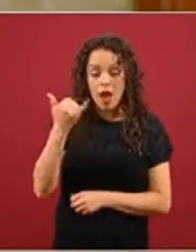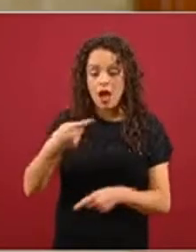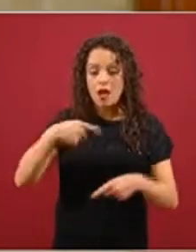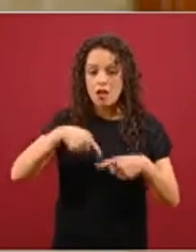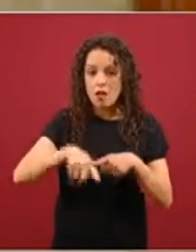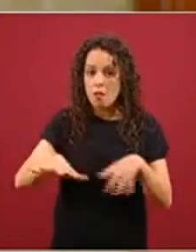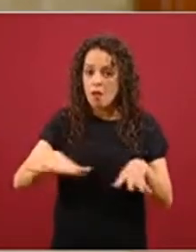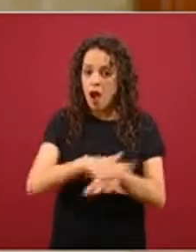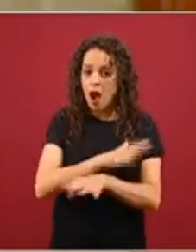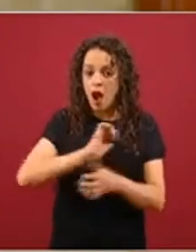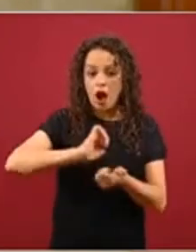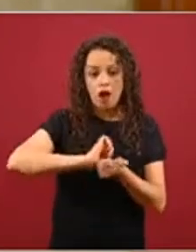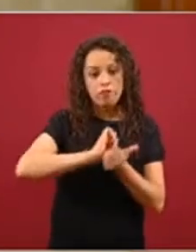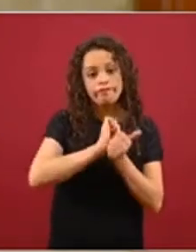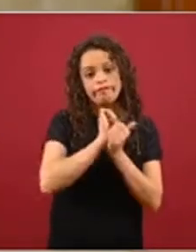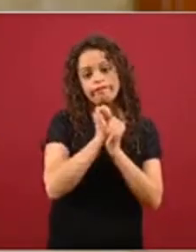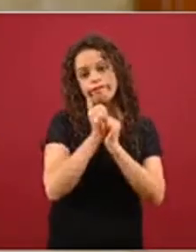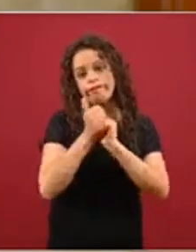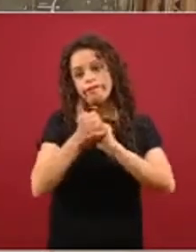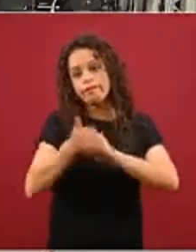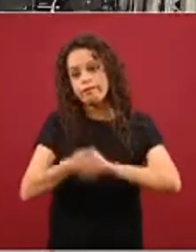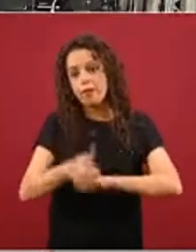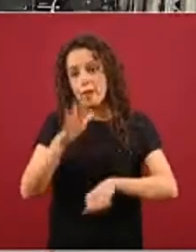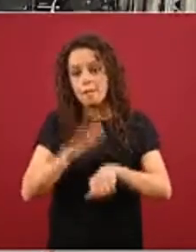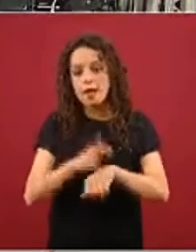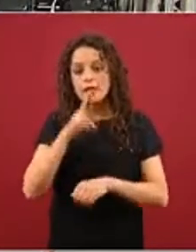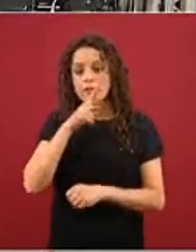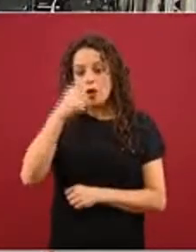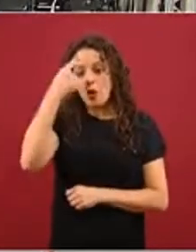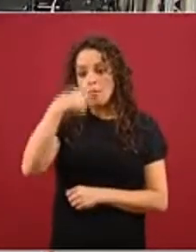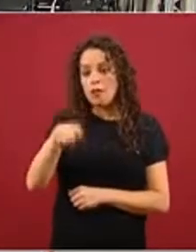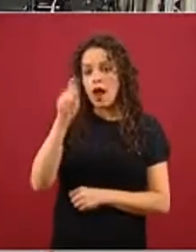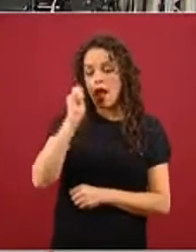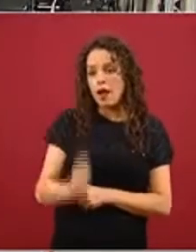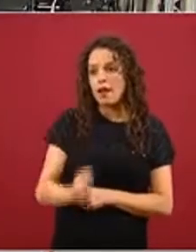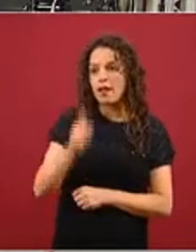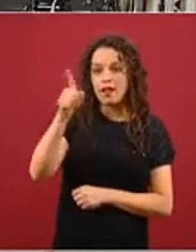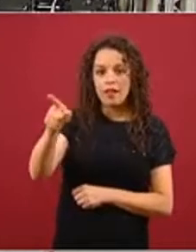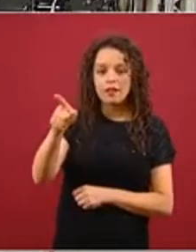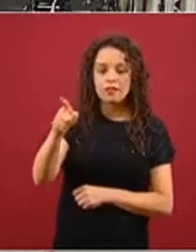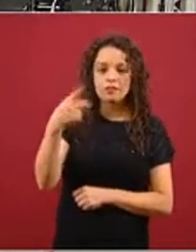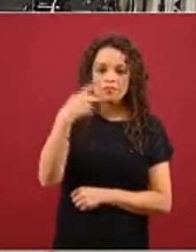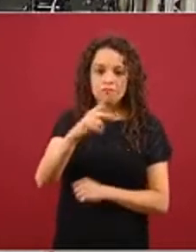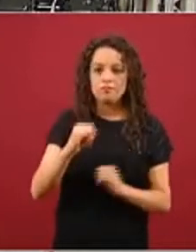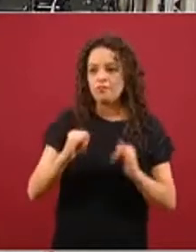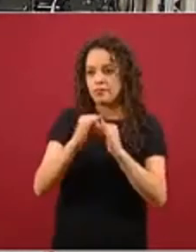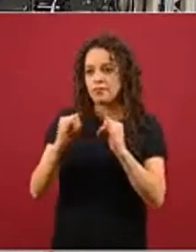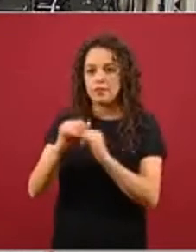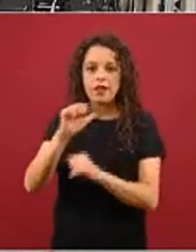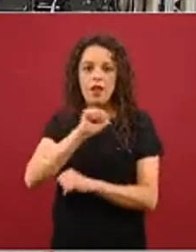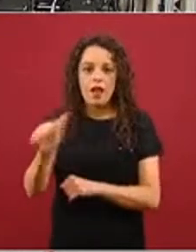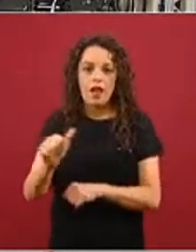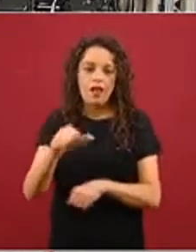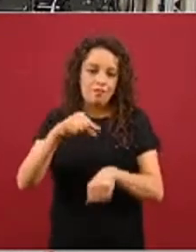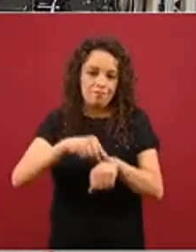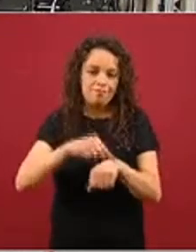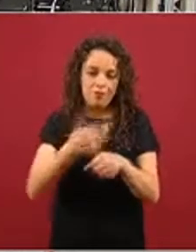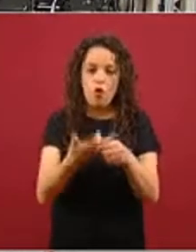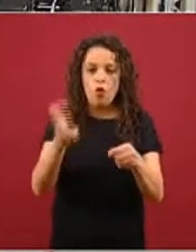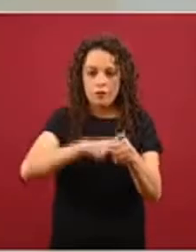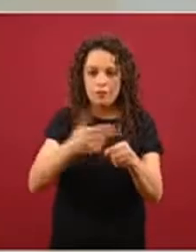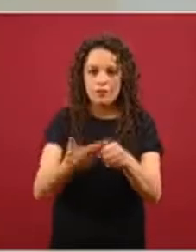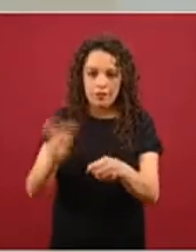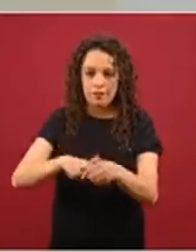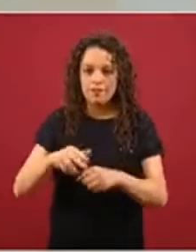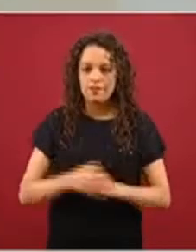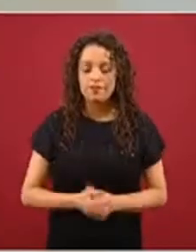ha comentado en el sector salud, doctor. Gracias. Gracias por la pregunta. Hoy precisamente a las 11 de la mañana tuvimos una sesión del Gabinete de Salud,